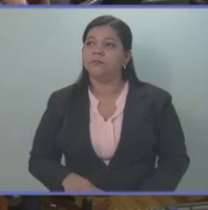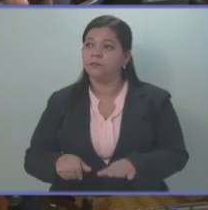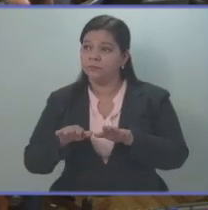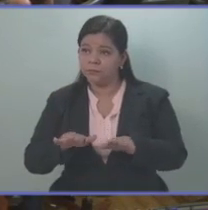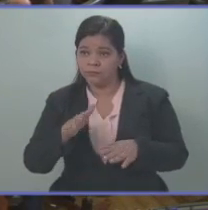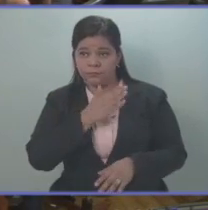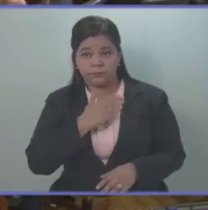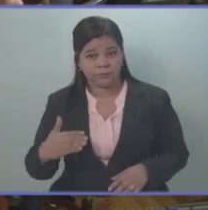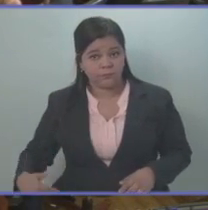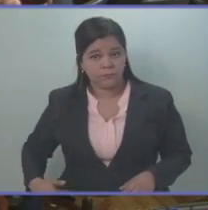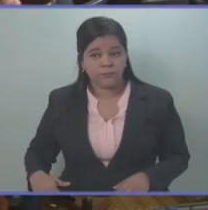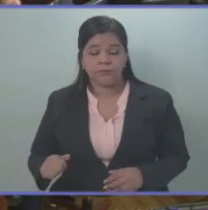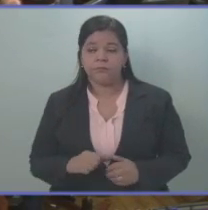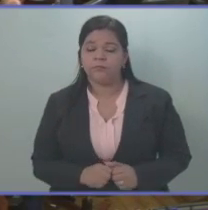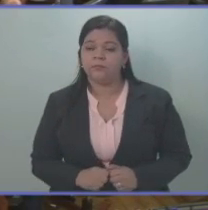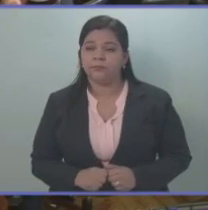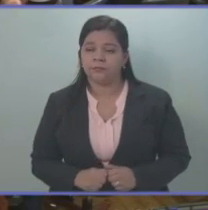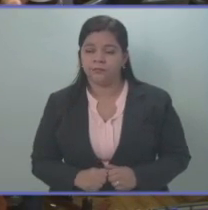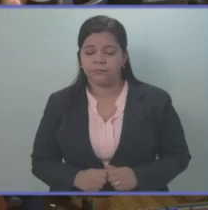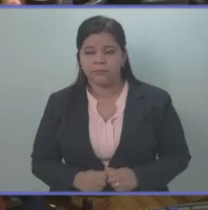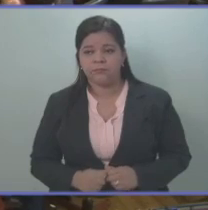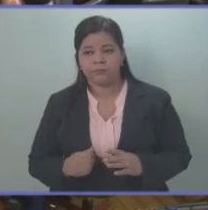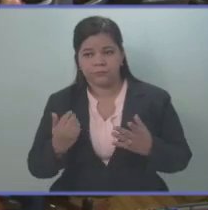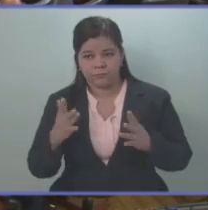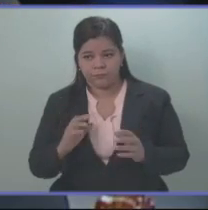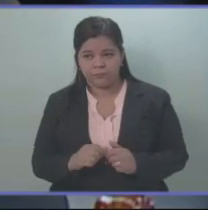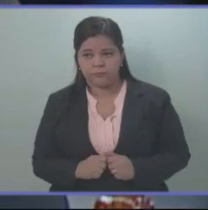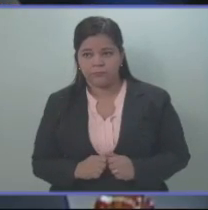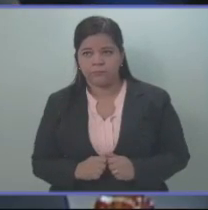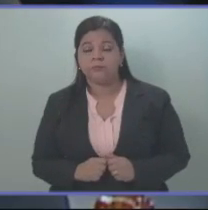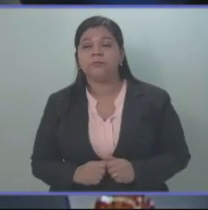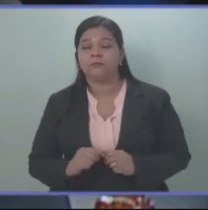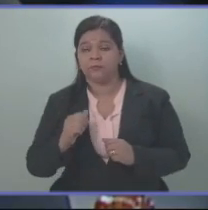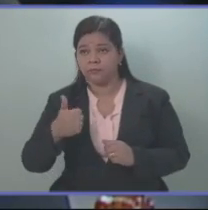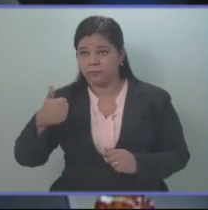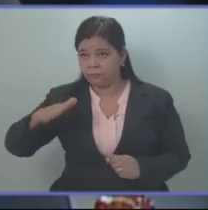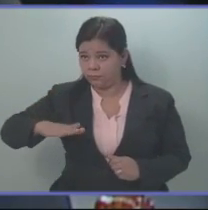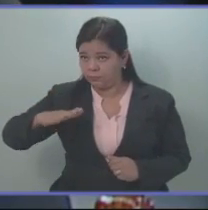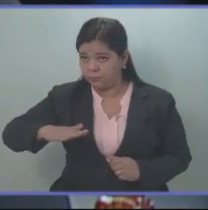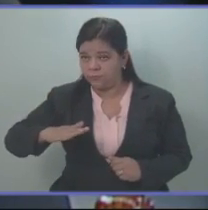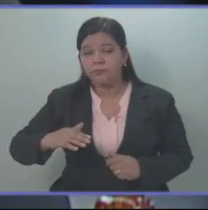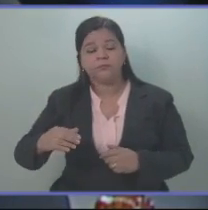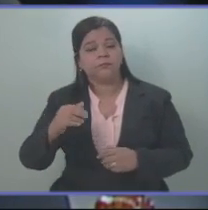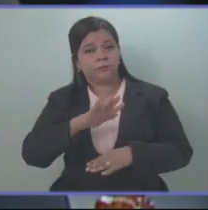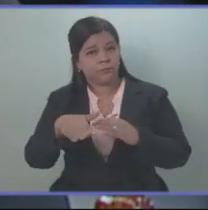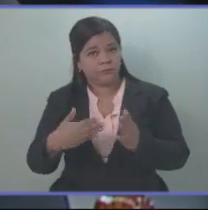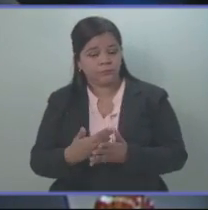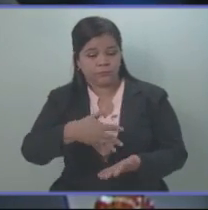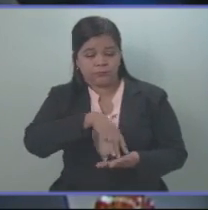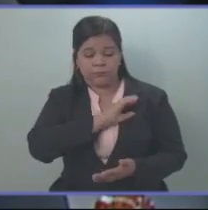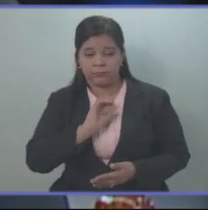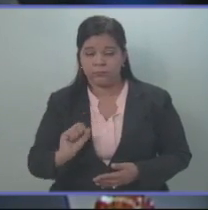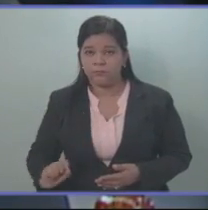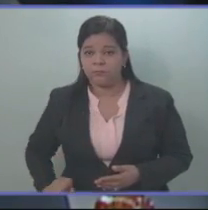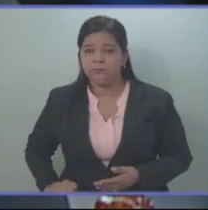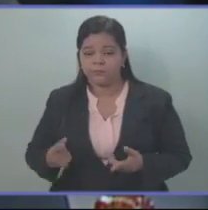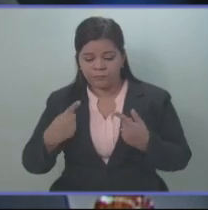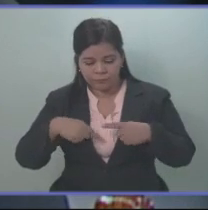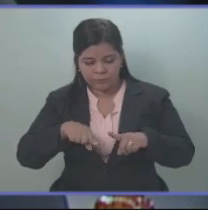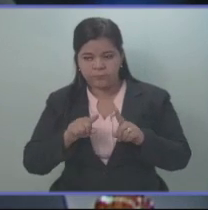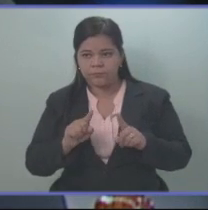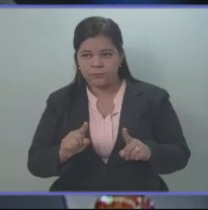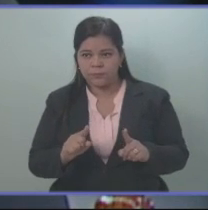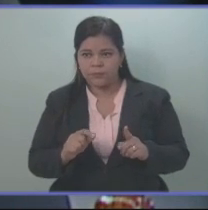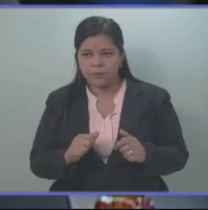Gracias, presidente. Un saludo a las colegas diputadas y diputados y al pueblo salvadoreño que nos da seguimiento a través de